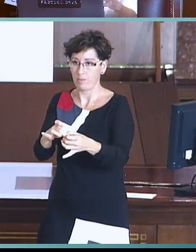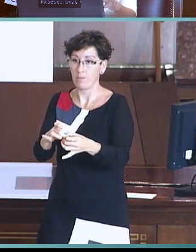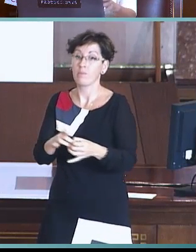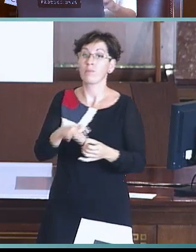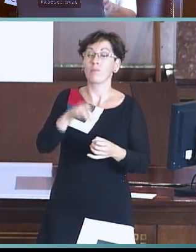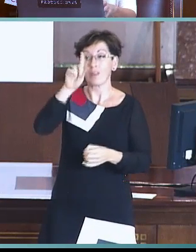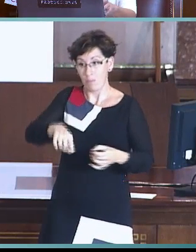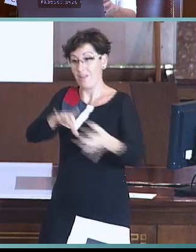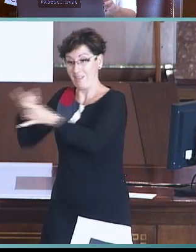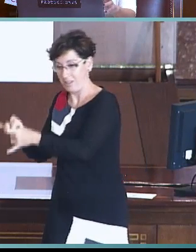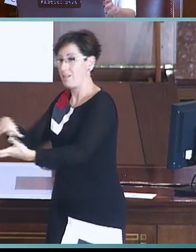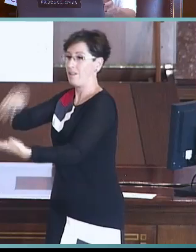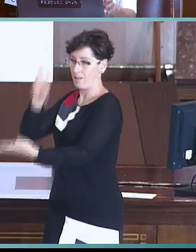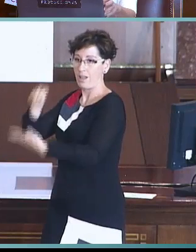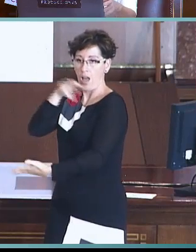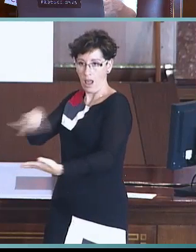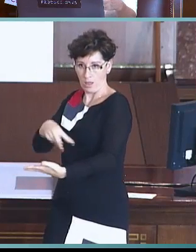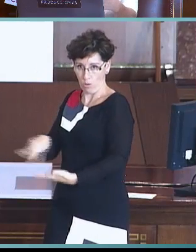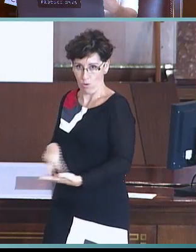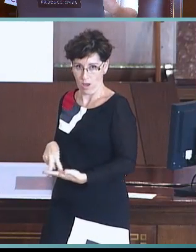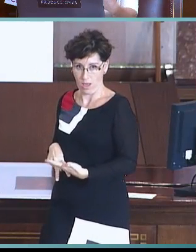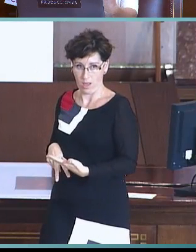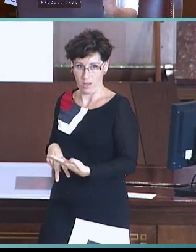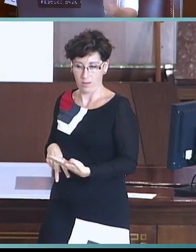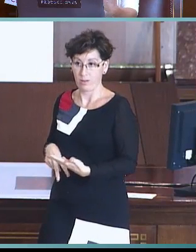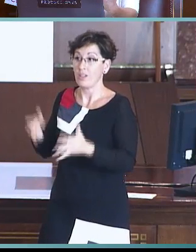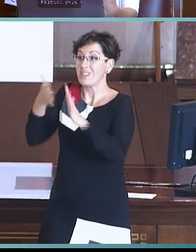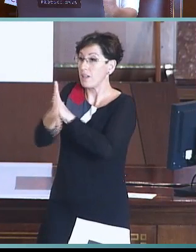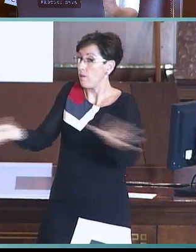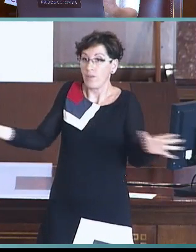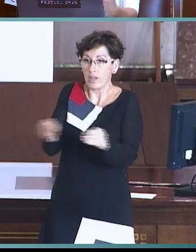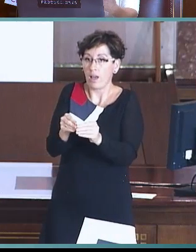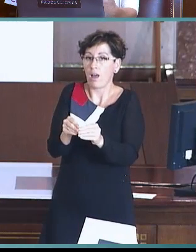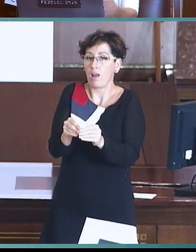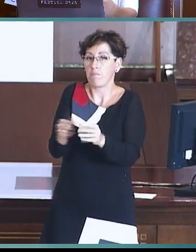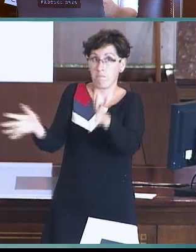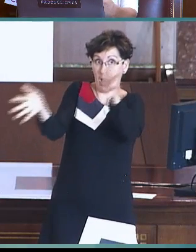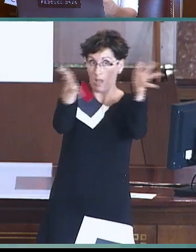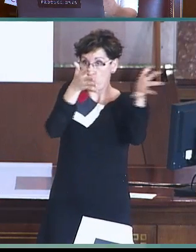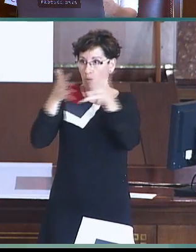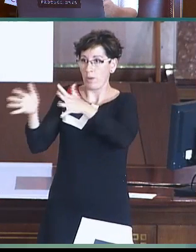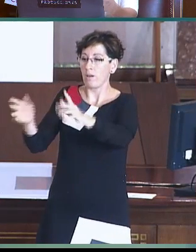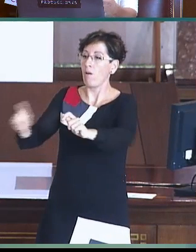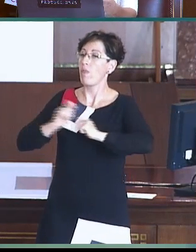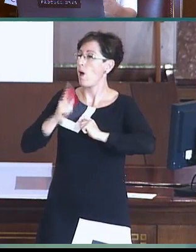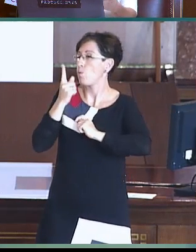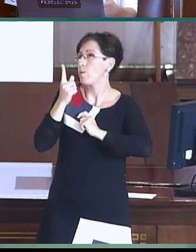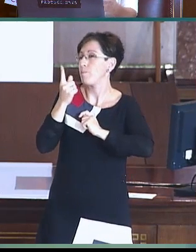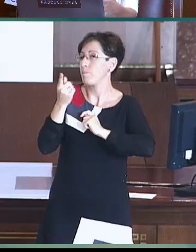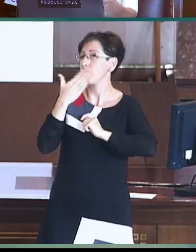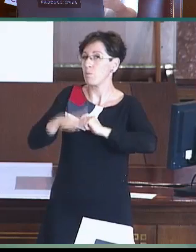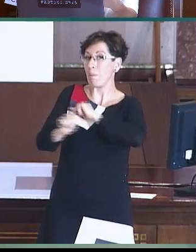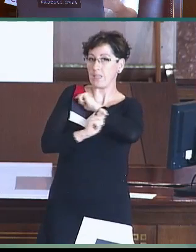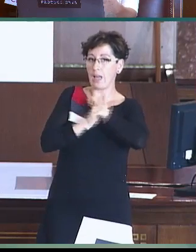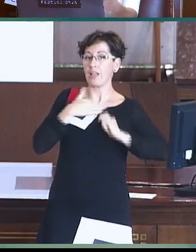alemán y la comprensión lectora. Esto nos viene a decir que parece que el vocabulario en lengua de signos tiene una